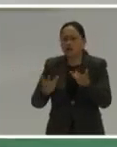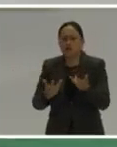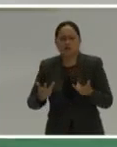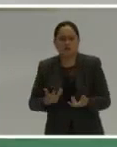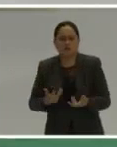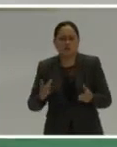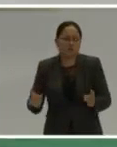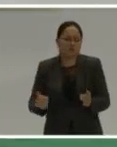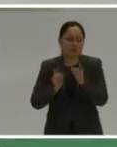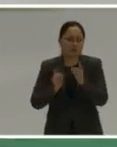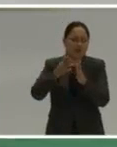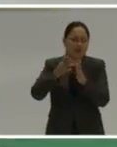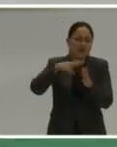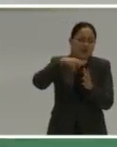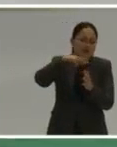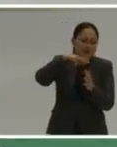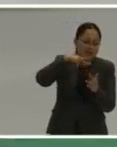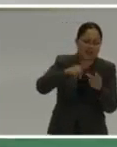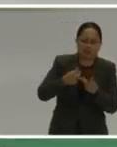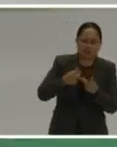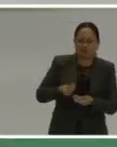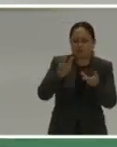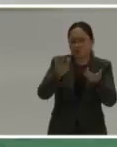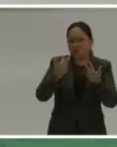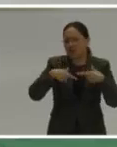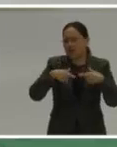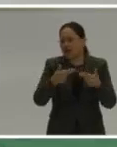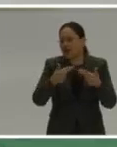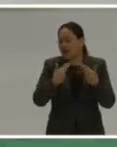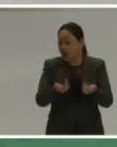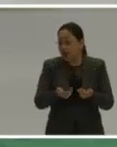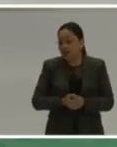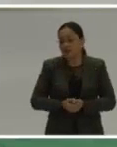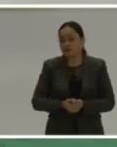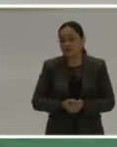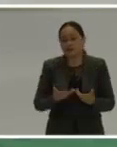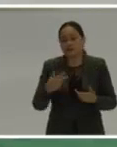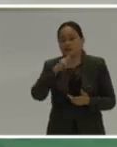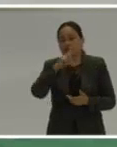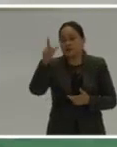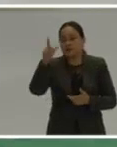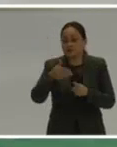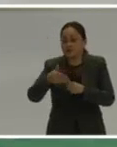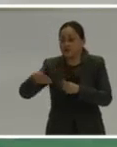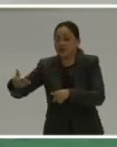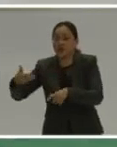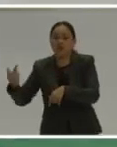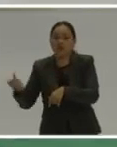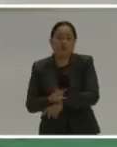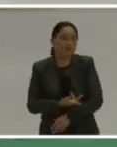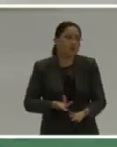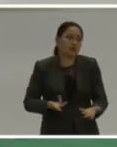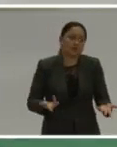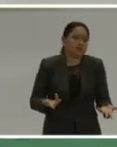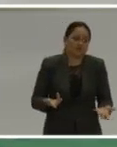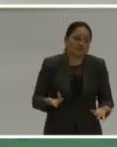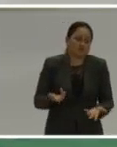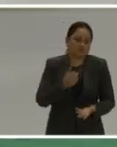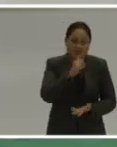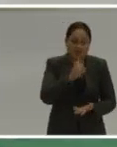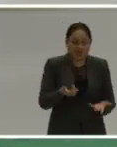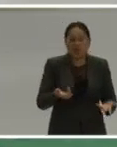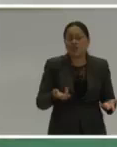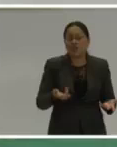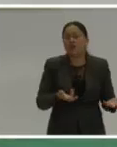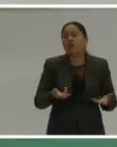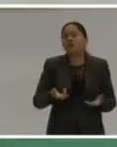Navidad llevando unos juguetitos, ¿no? Pero los demás días se perdió. Entonces dicen, no pues, le hemos